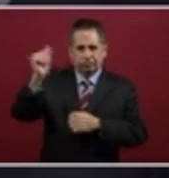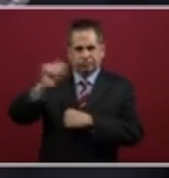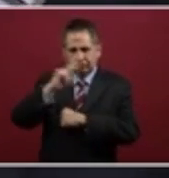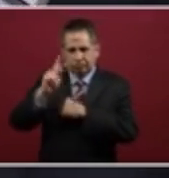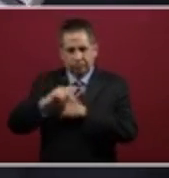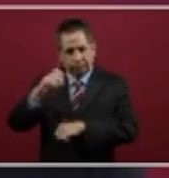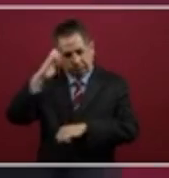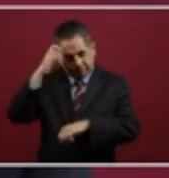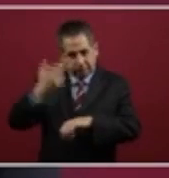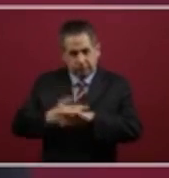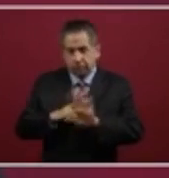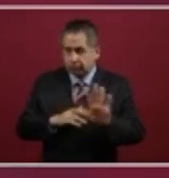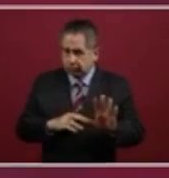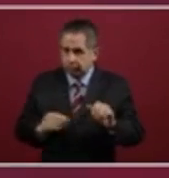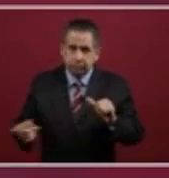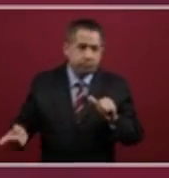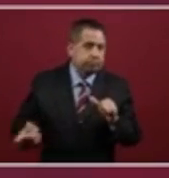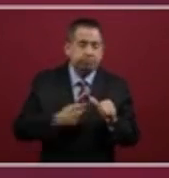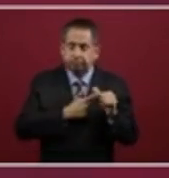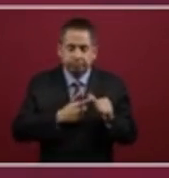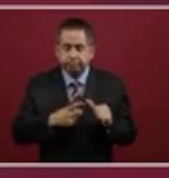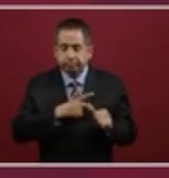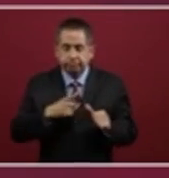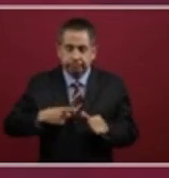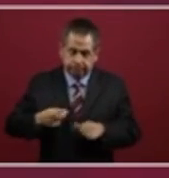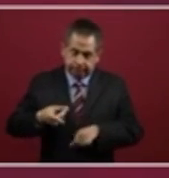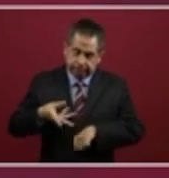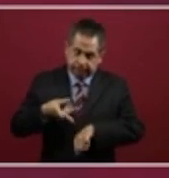contaran con la autorización del presidente.